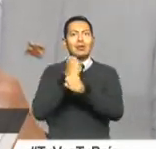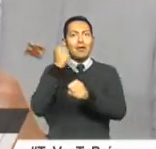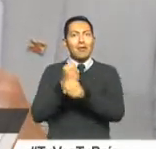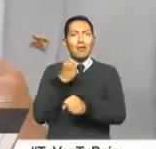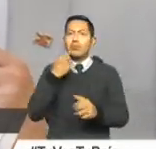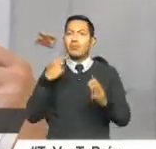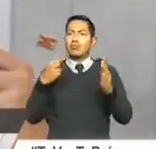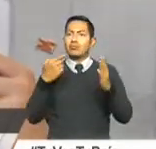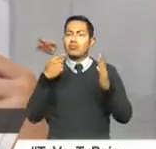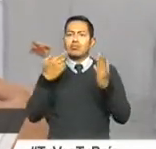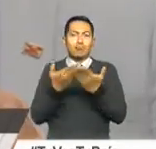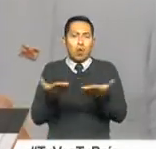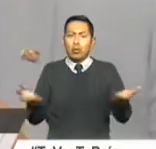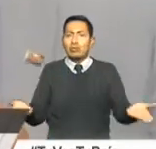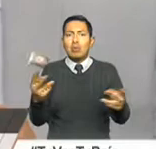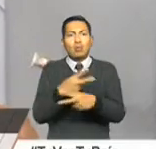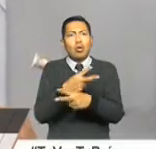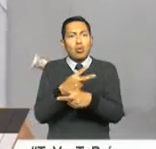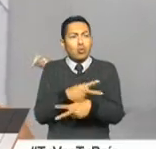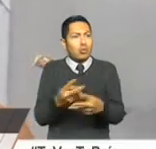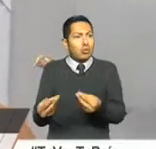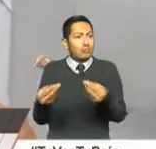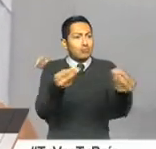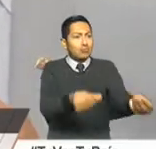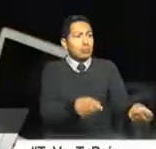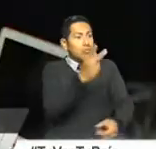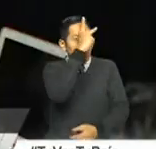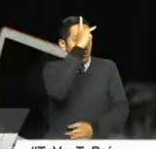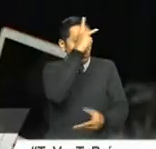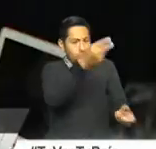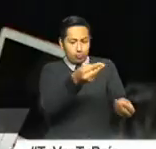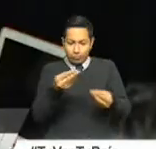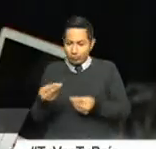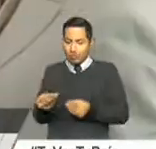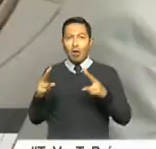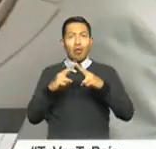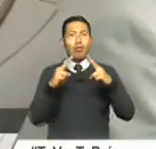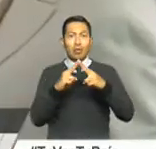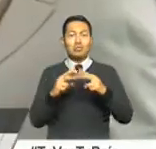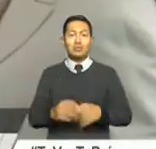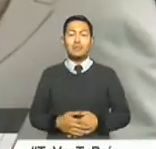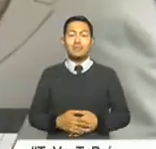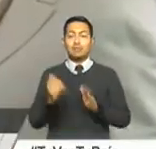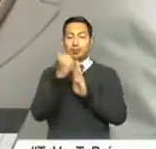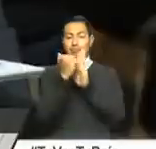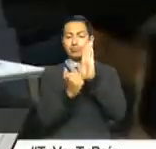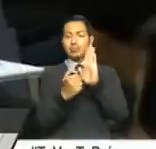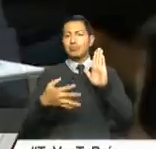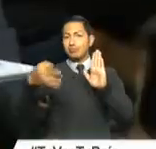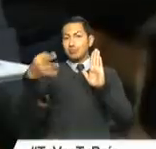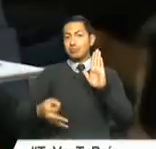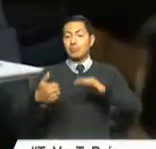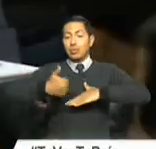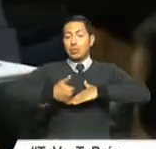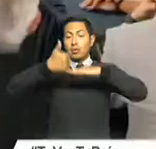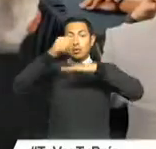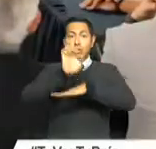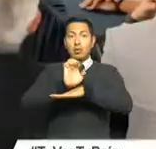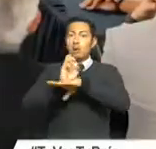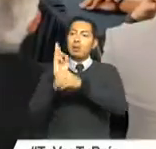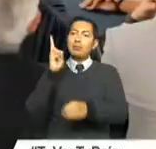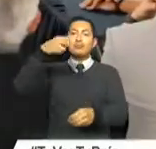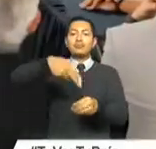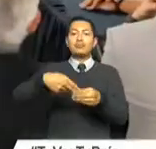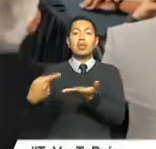nuestros productos y conociendo los productos que ustedes tienen para ofrecer. Cumpliendo con la agenda, las autoridades ecuatorianas acudieron a la reunión con